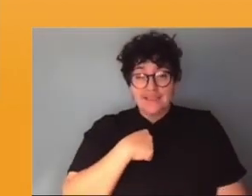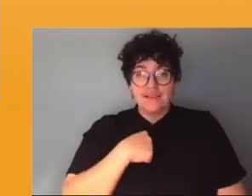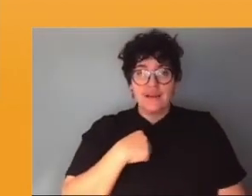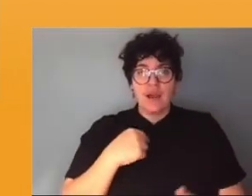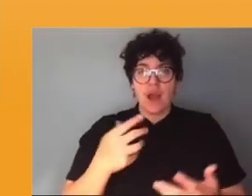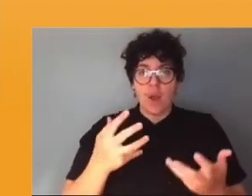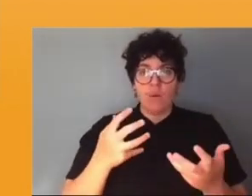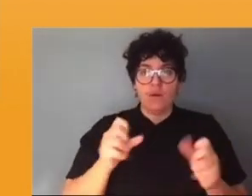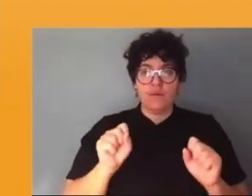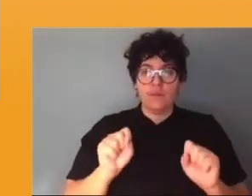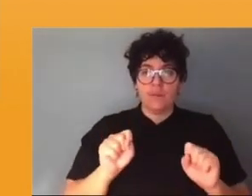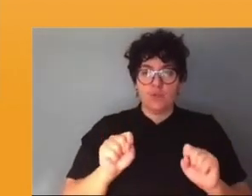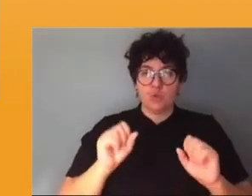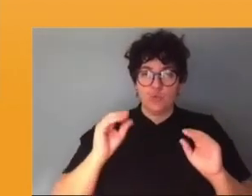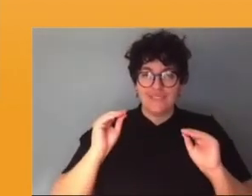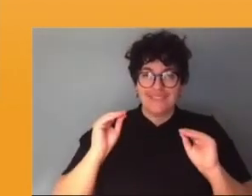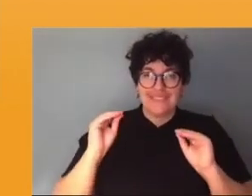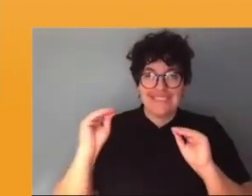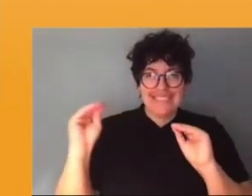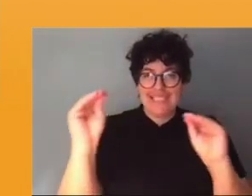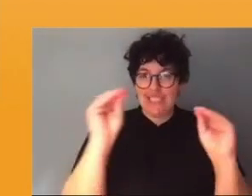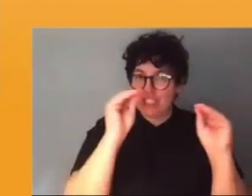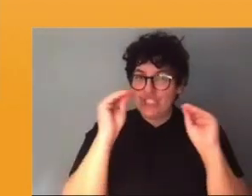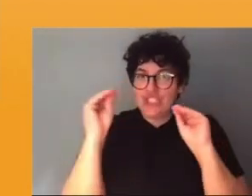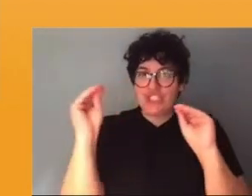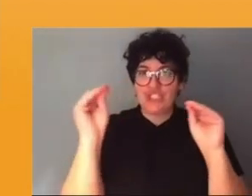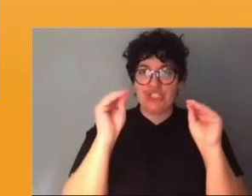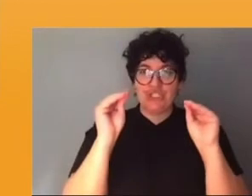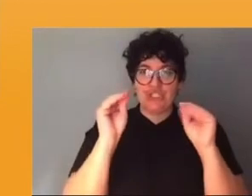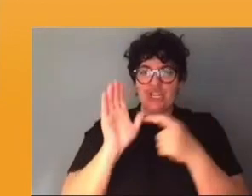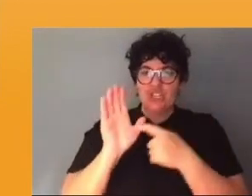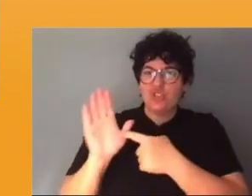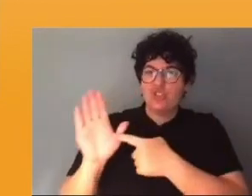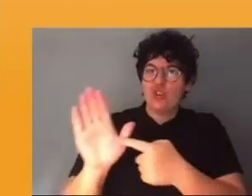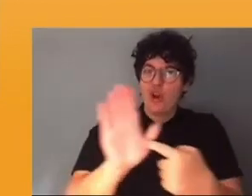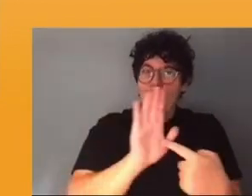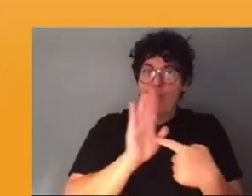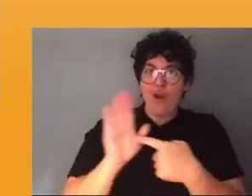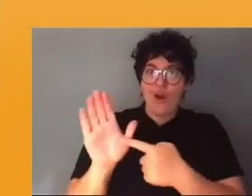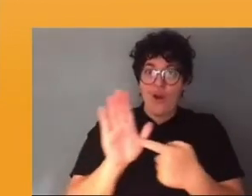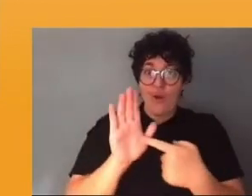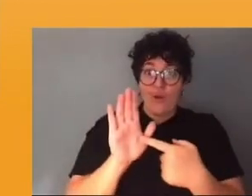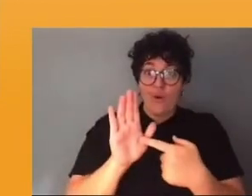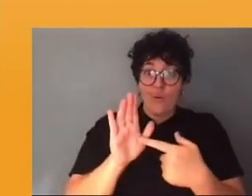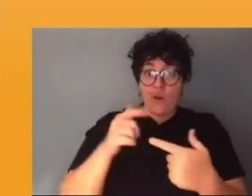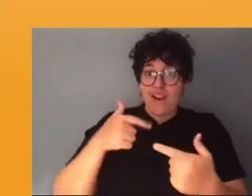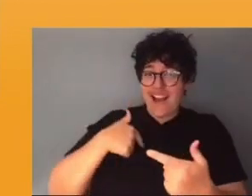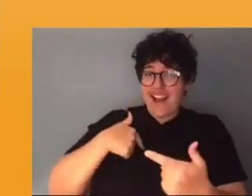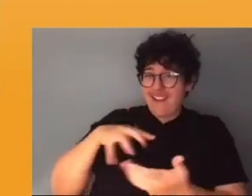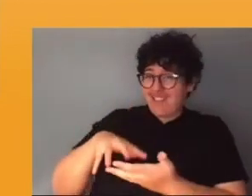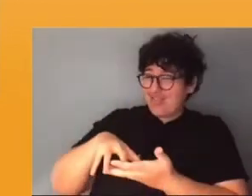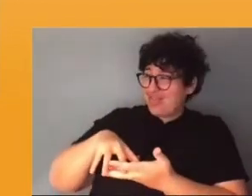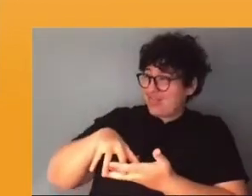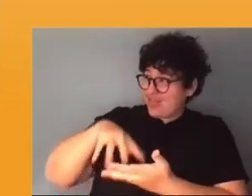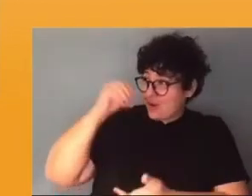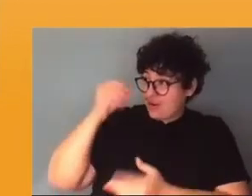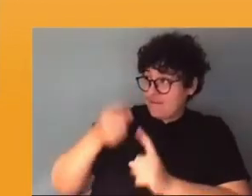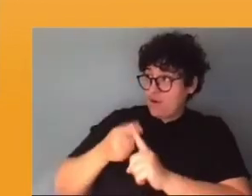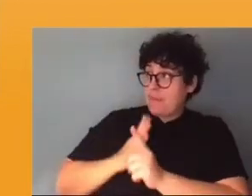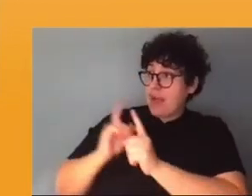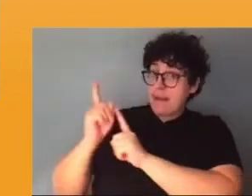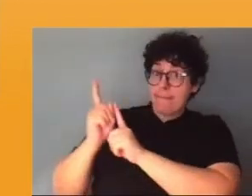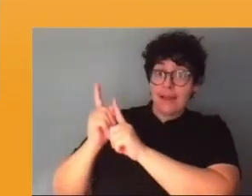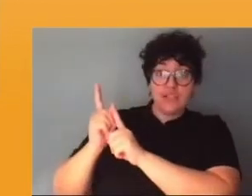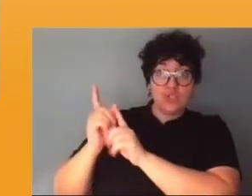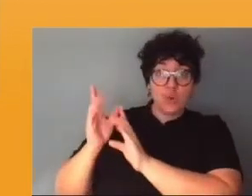de enseñar y demostrarle a todas las personas, enseñar lo que he aprendido de mis mentores